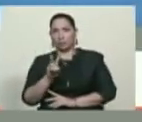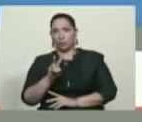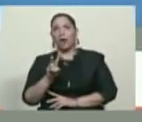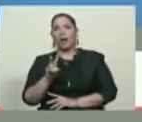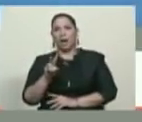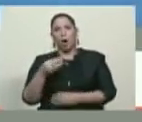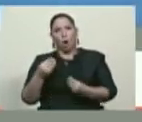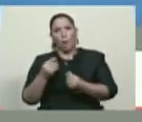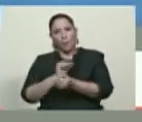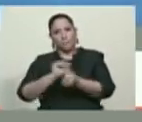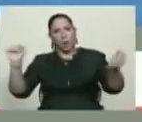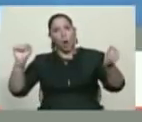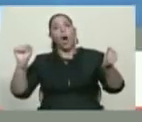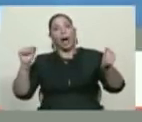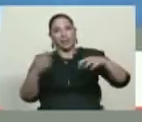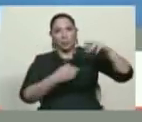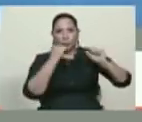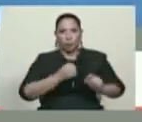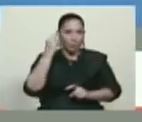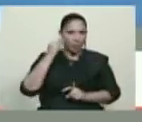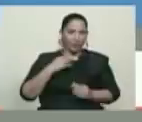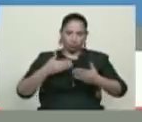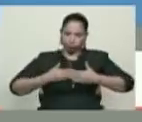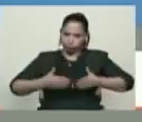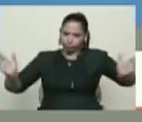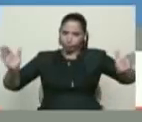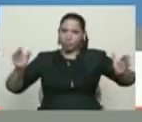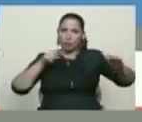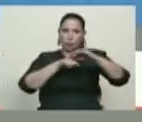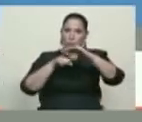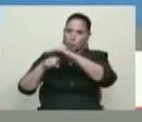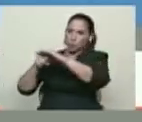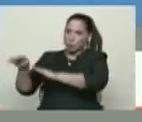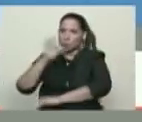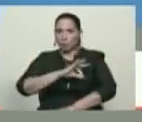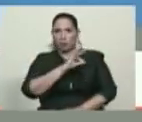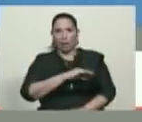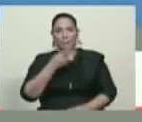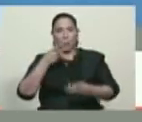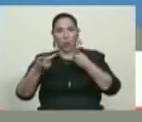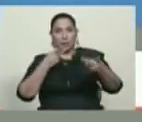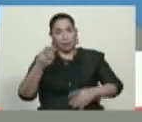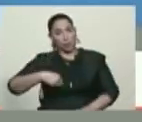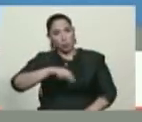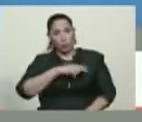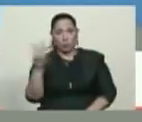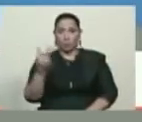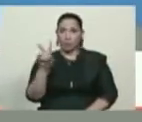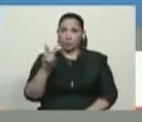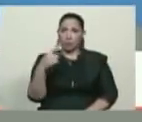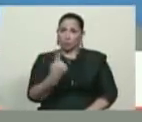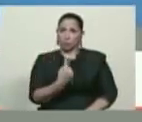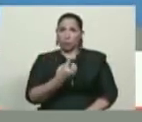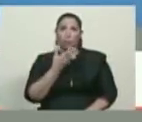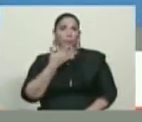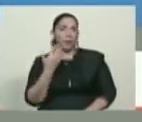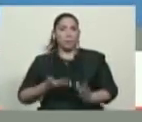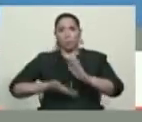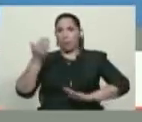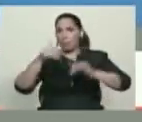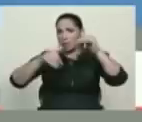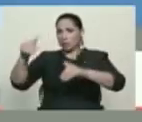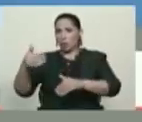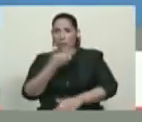revolución bolivariana, pero también se democratizó la sociedad política. Nosotros en Venezuela no solo vamos a elecciones de